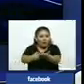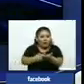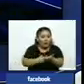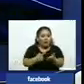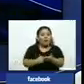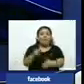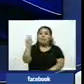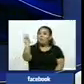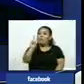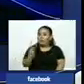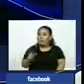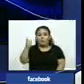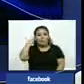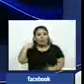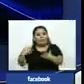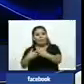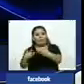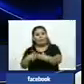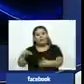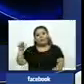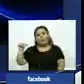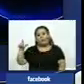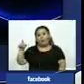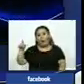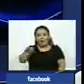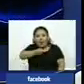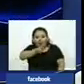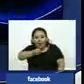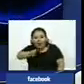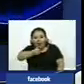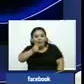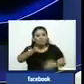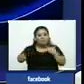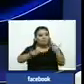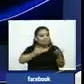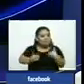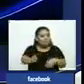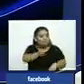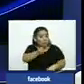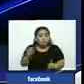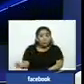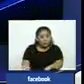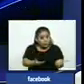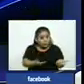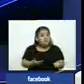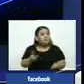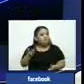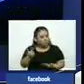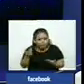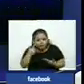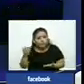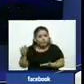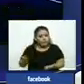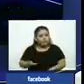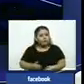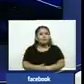suramericano. Y nuestro colega Alex Cardona de TN23 nos amplía los detalles. Alex, adelante, te escuchamos,